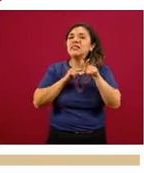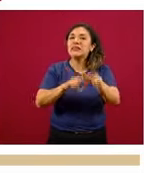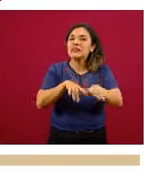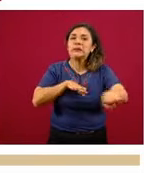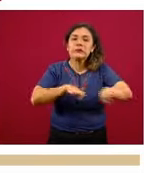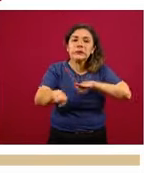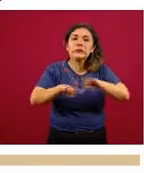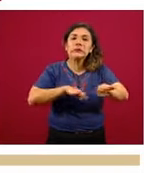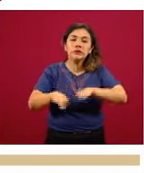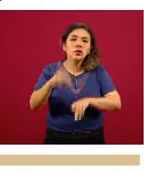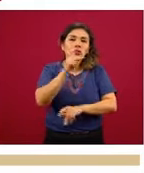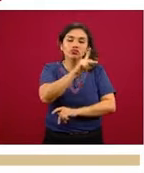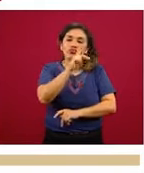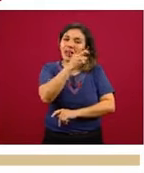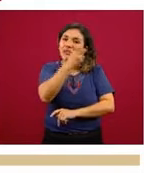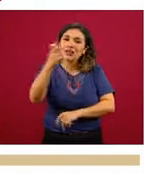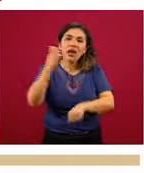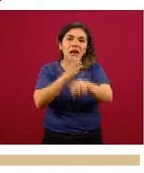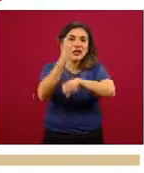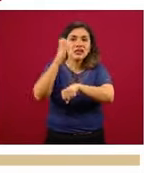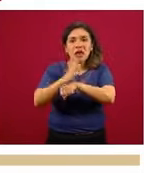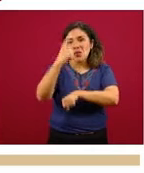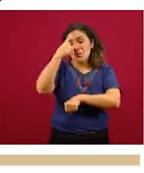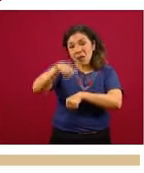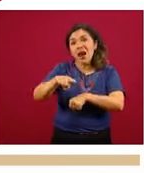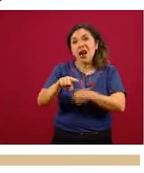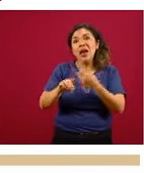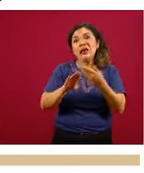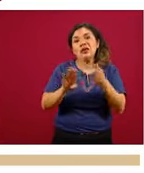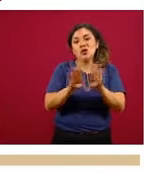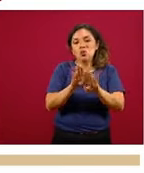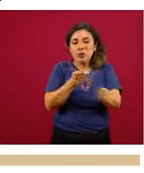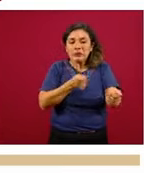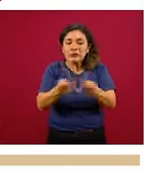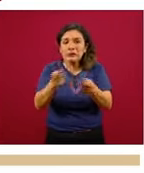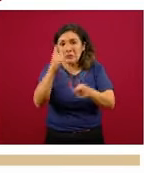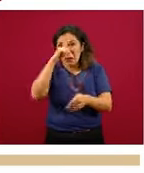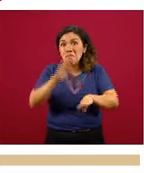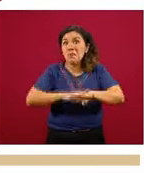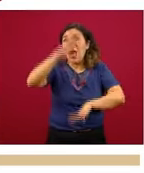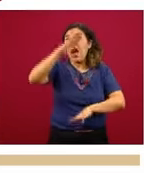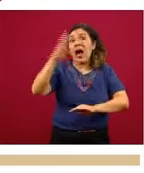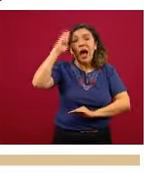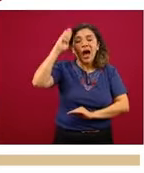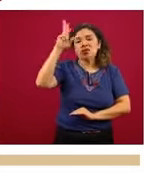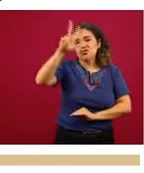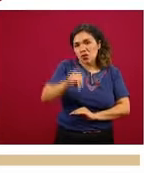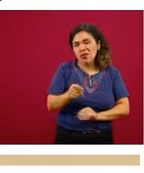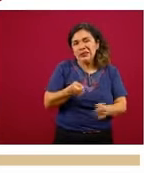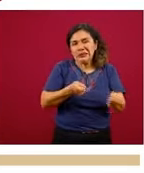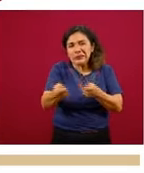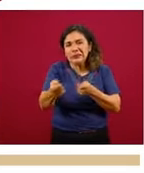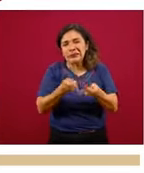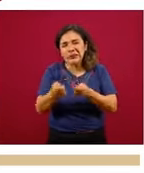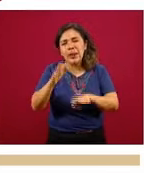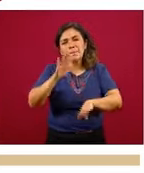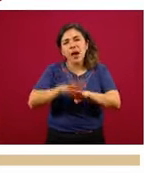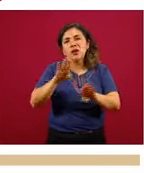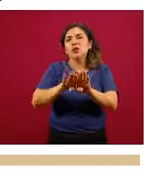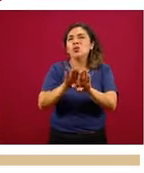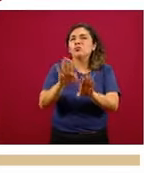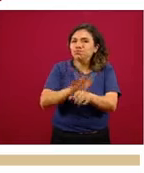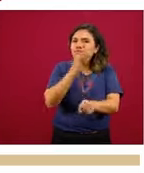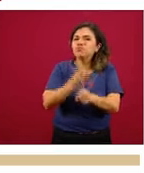continúa trabajando con todas estas entidades para evitar que estos porcentajes de ocupación se incrementen más allá de